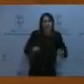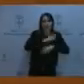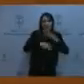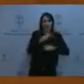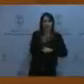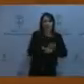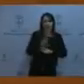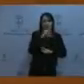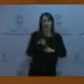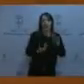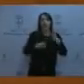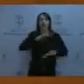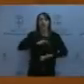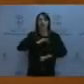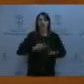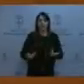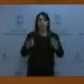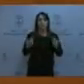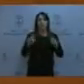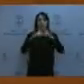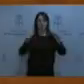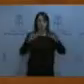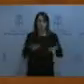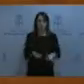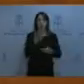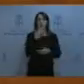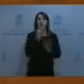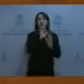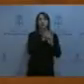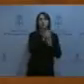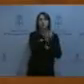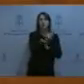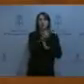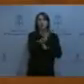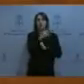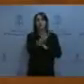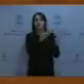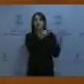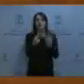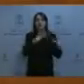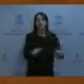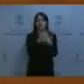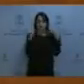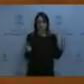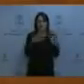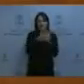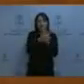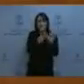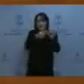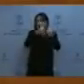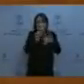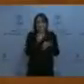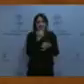nuestra comunidad autónoma. Ejemplos, artículos 1, 2, 4, 6 y 16, copias casi